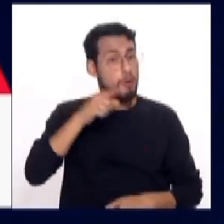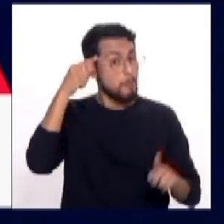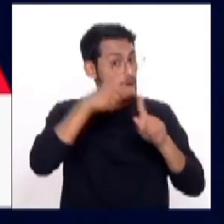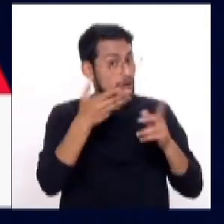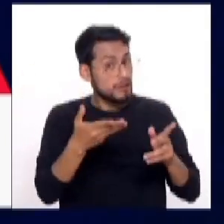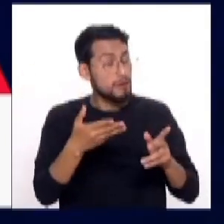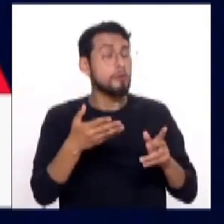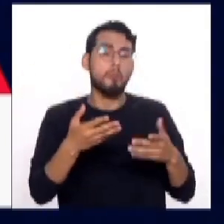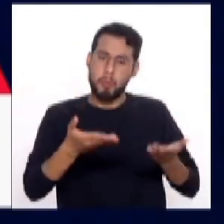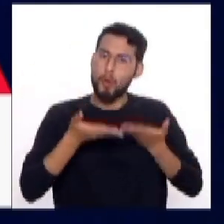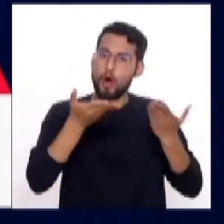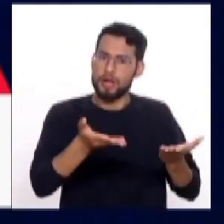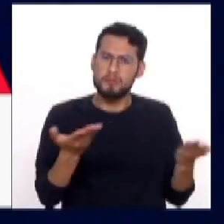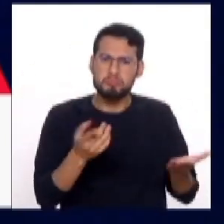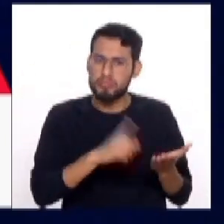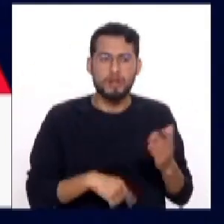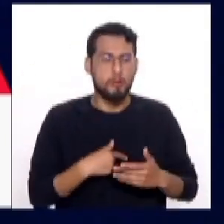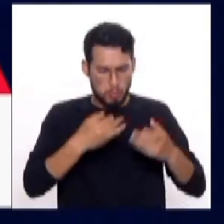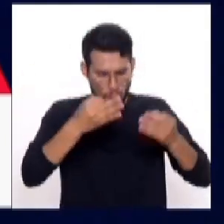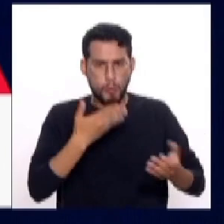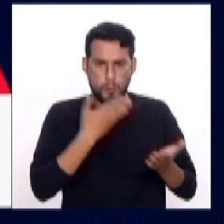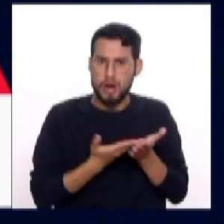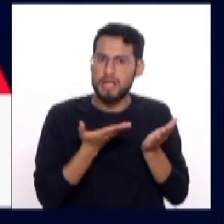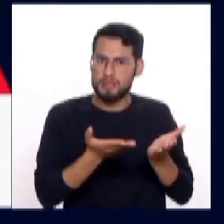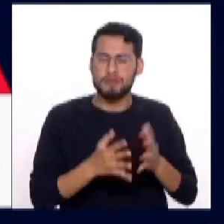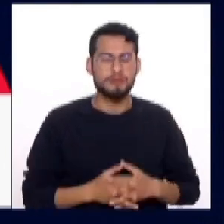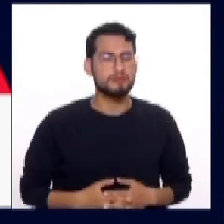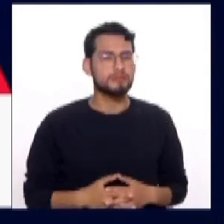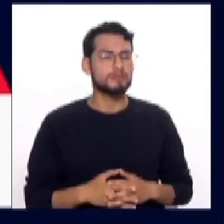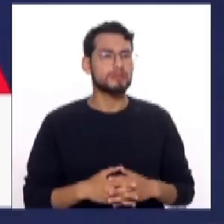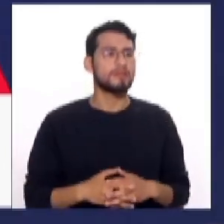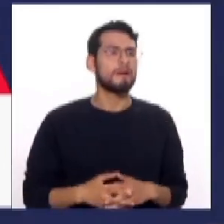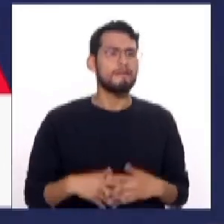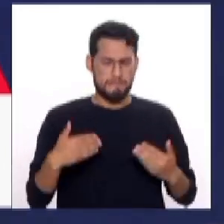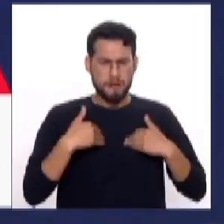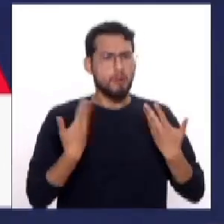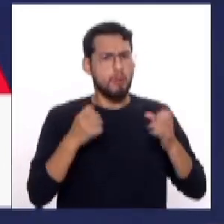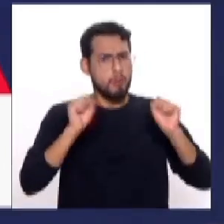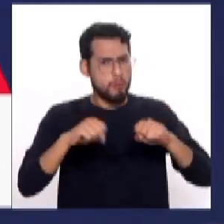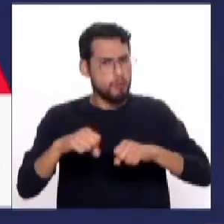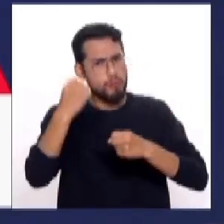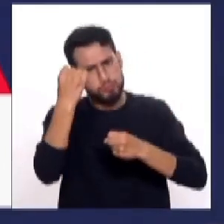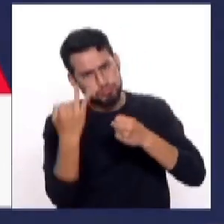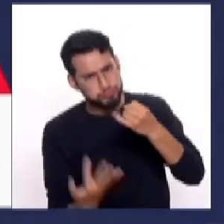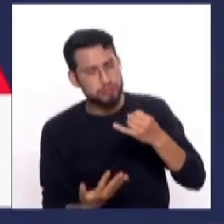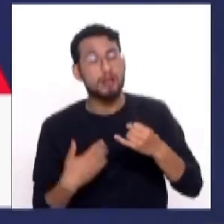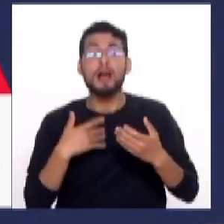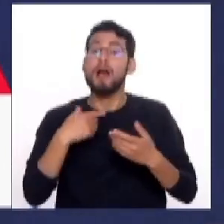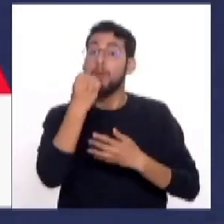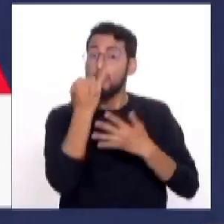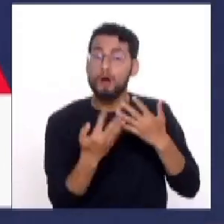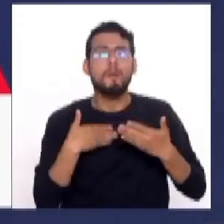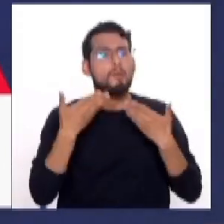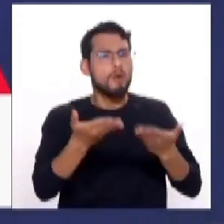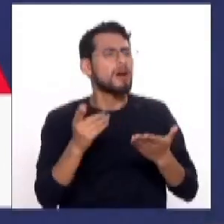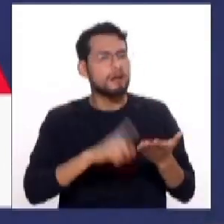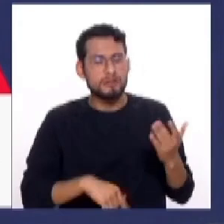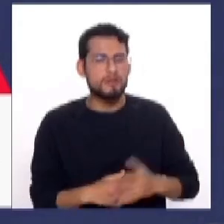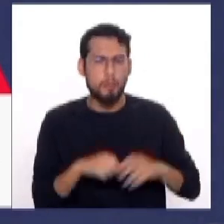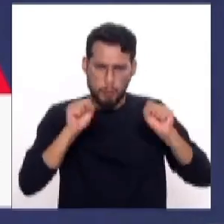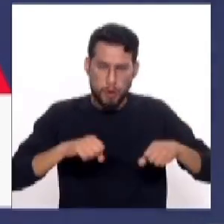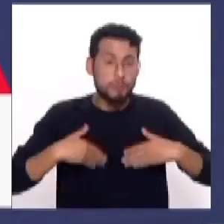perspectiva otorga justamente certidumbre creo que tenemos muchas posibilidades y esas posibilidades solo vamos a poder